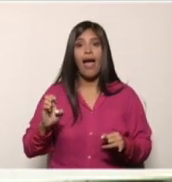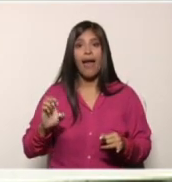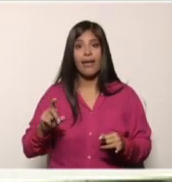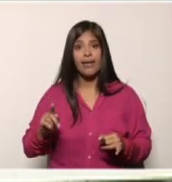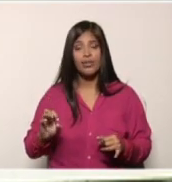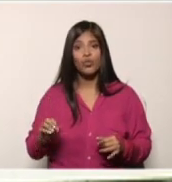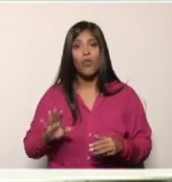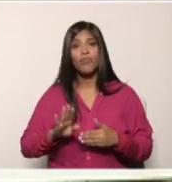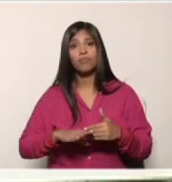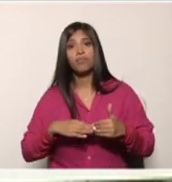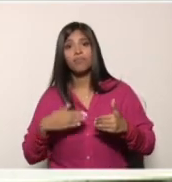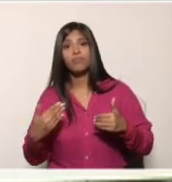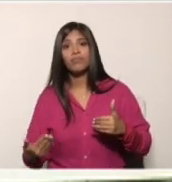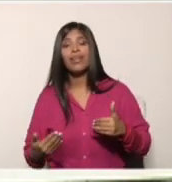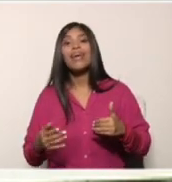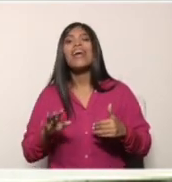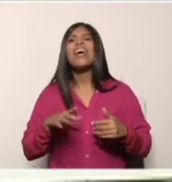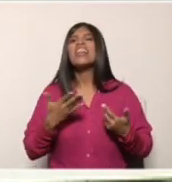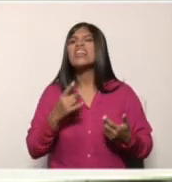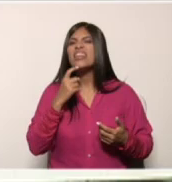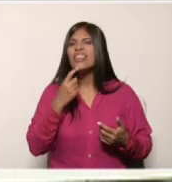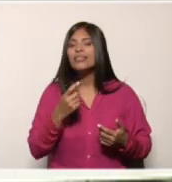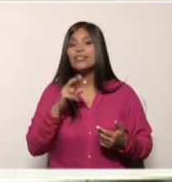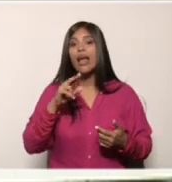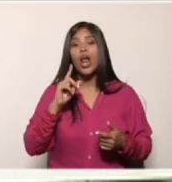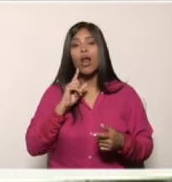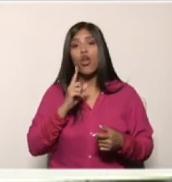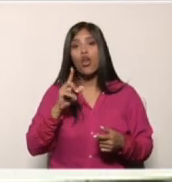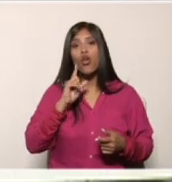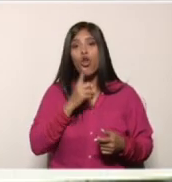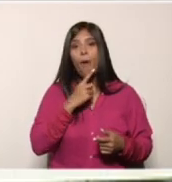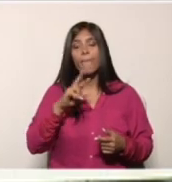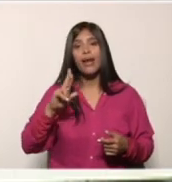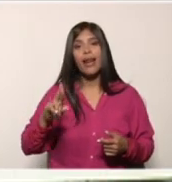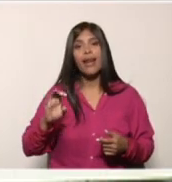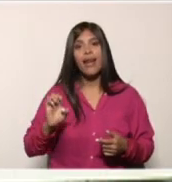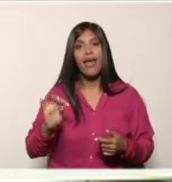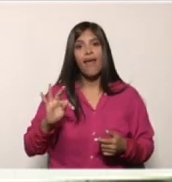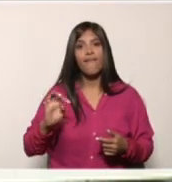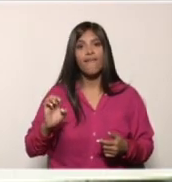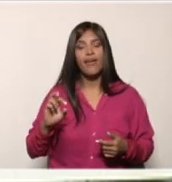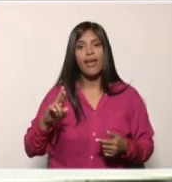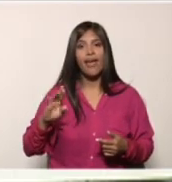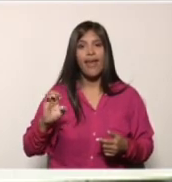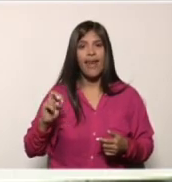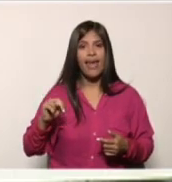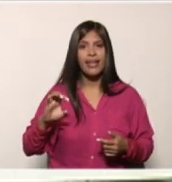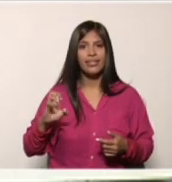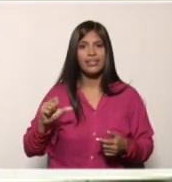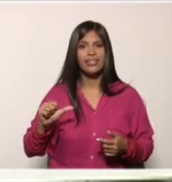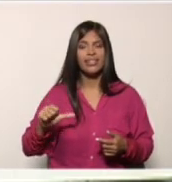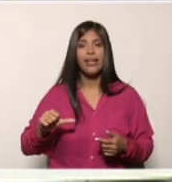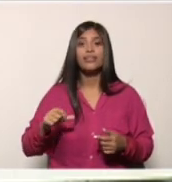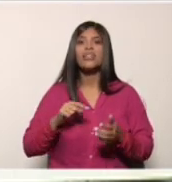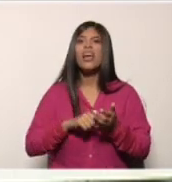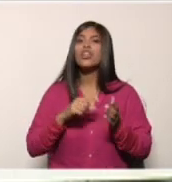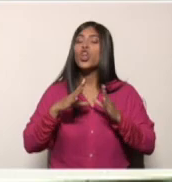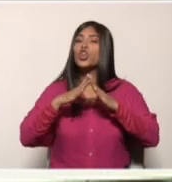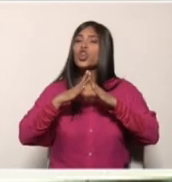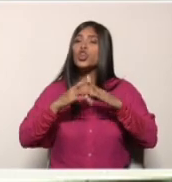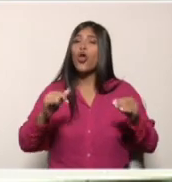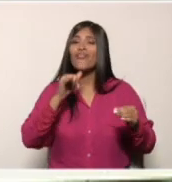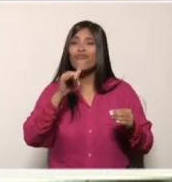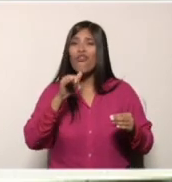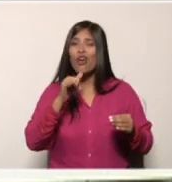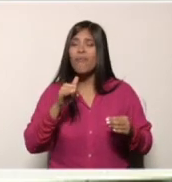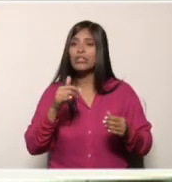colocamos, vienen las referencias bibliográficas. Las referencias bibliográficas son todos aquellos documentos, bien